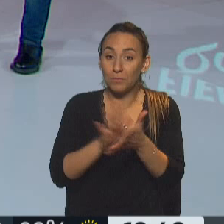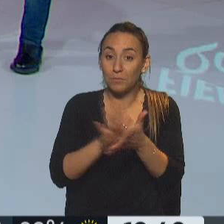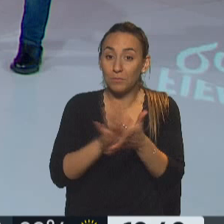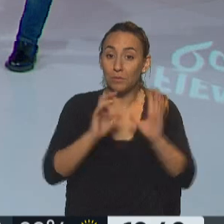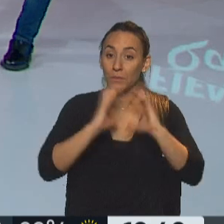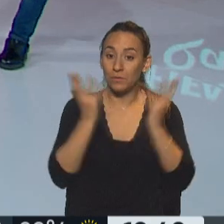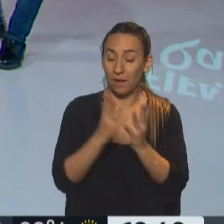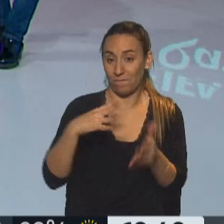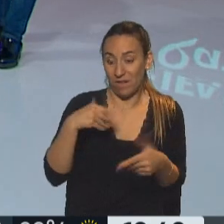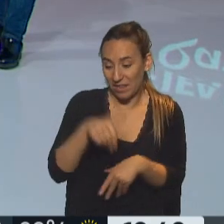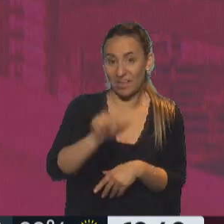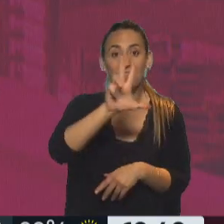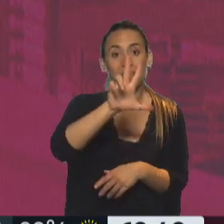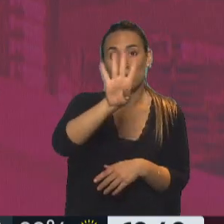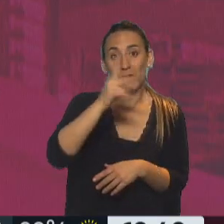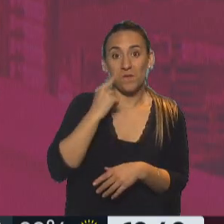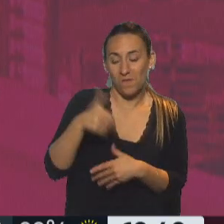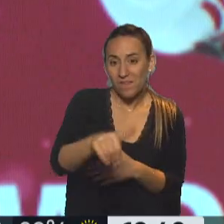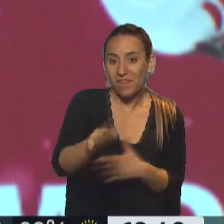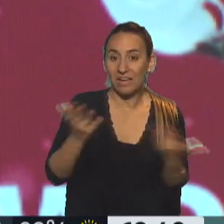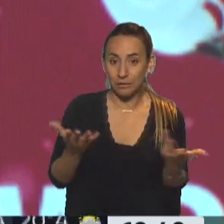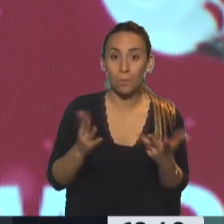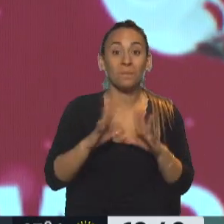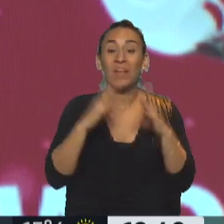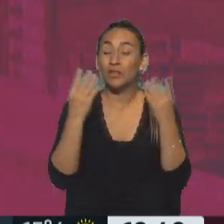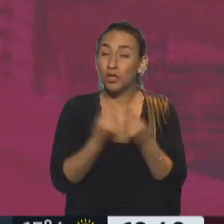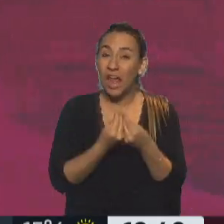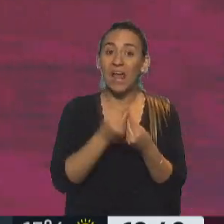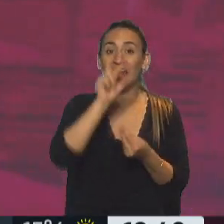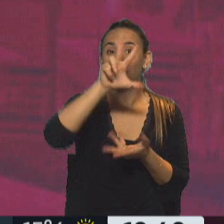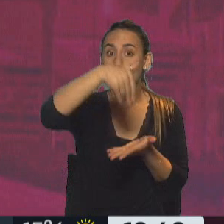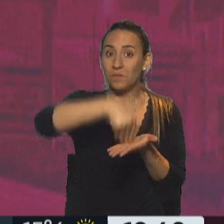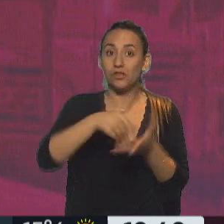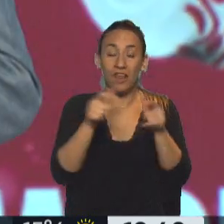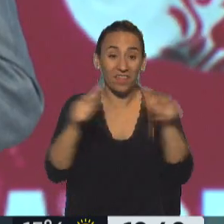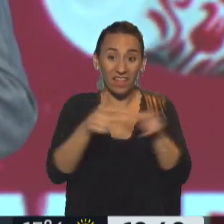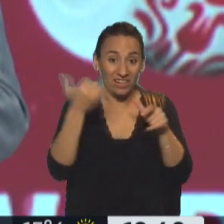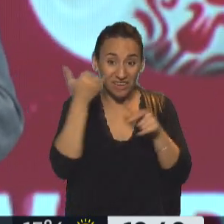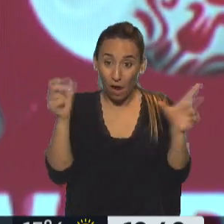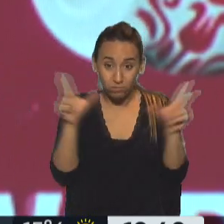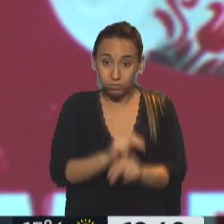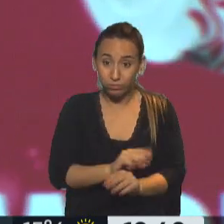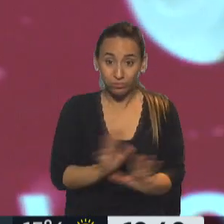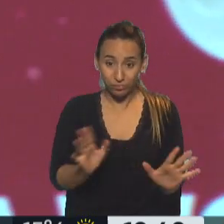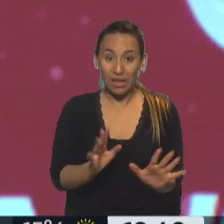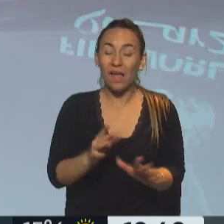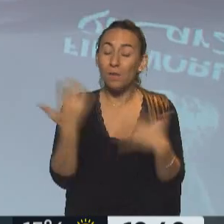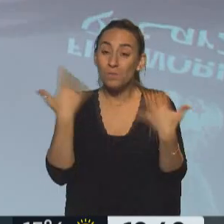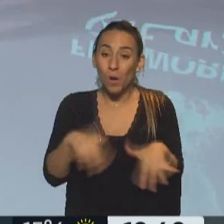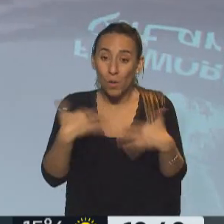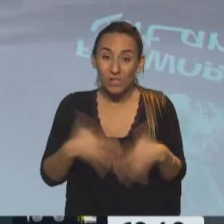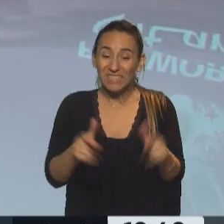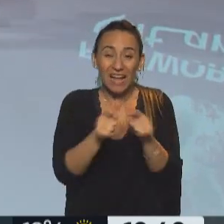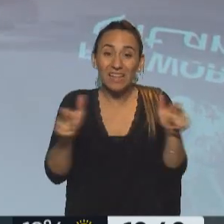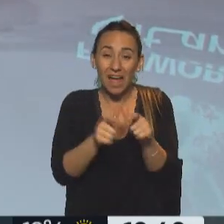34 días nada más tres millones de entradas dale eso quería saber cómo vienen las entradas enormes la cantidad de entrada